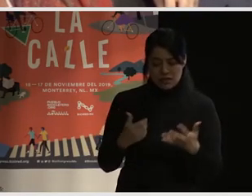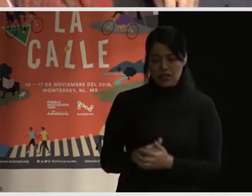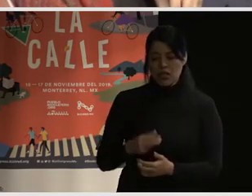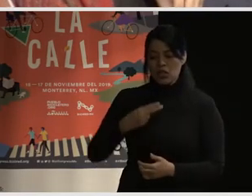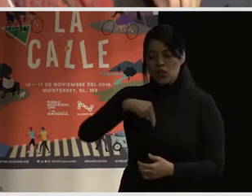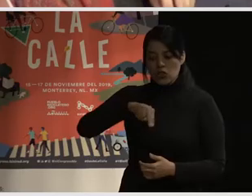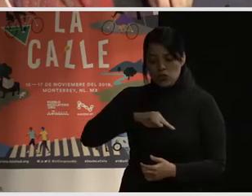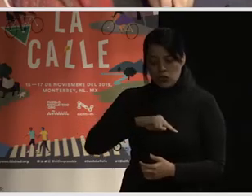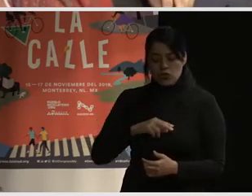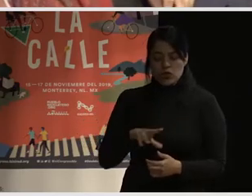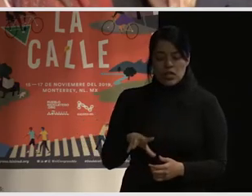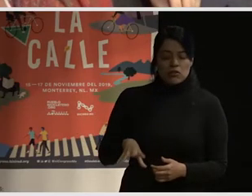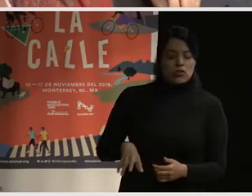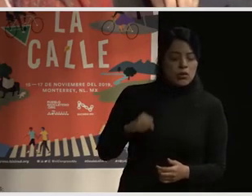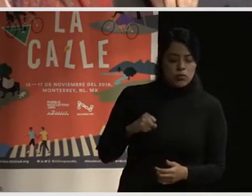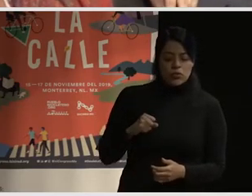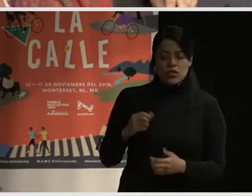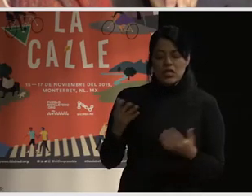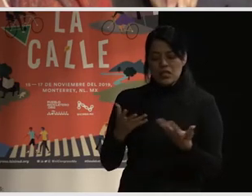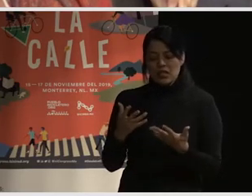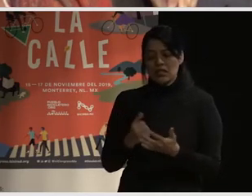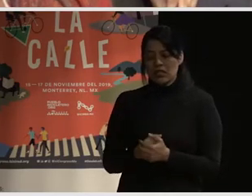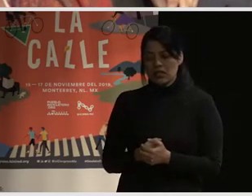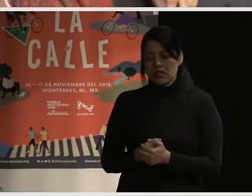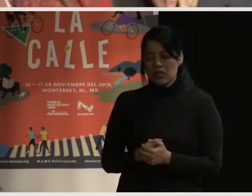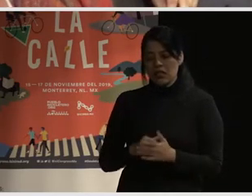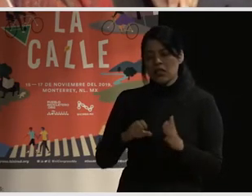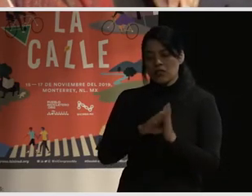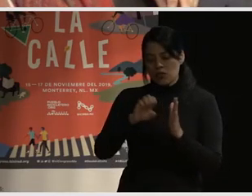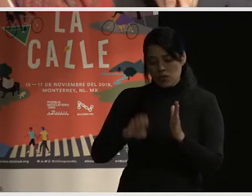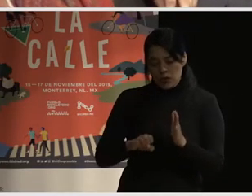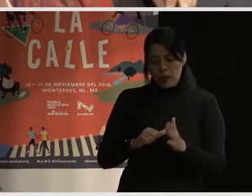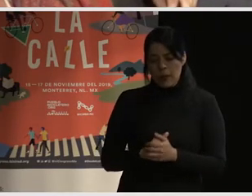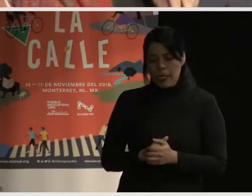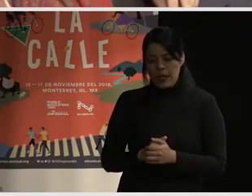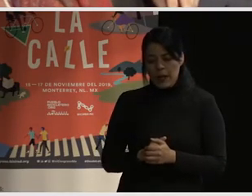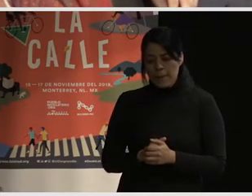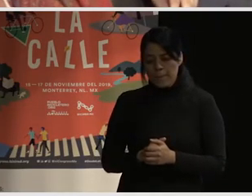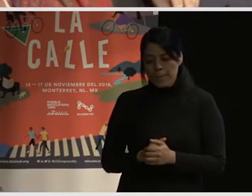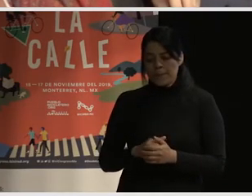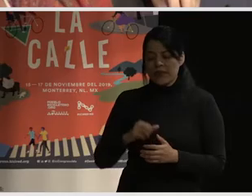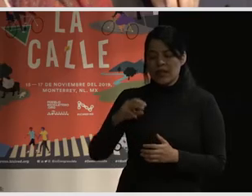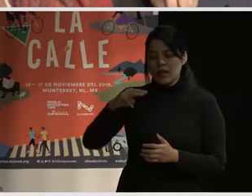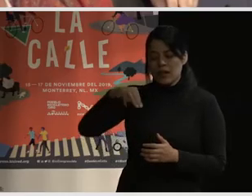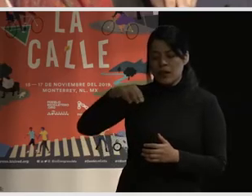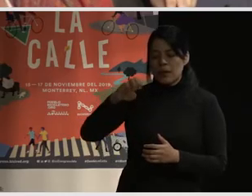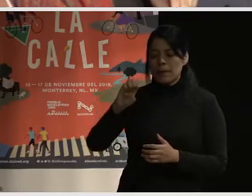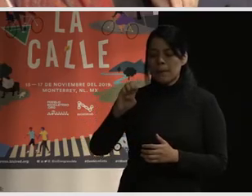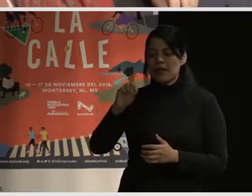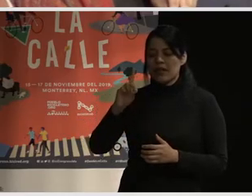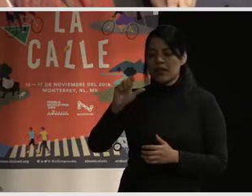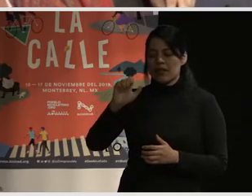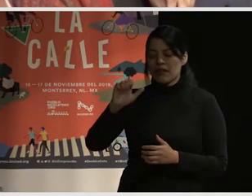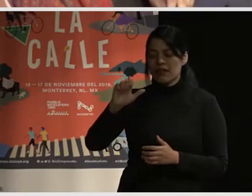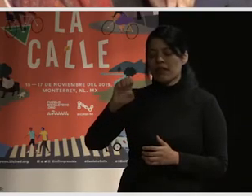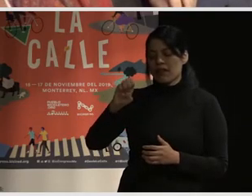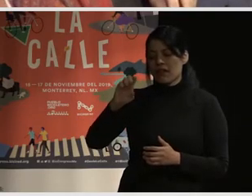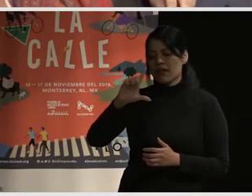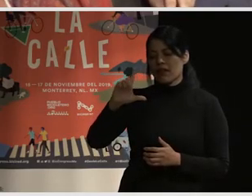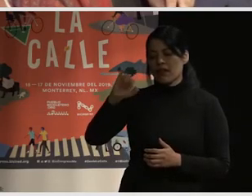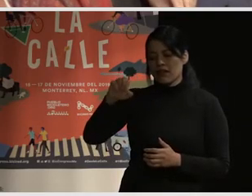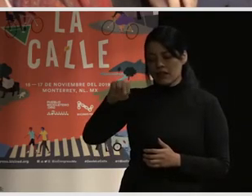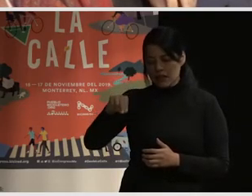intentando hacer es un poco el ejemplo de lo que hizo que está haciendo medellín ellos utilizan mucho el urbanismo